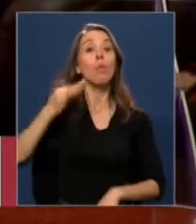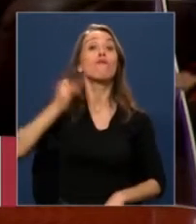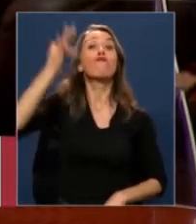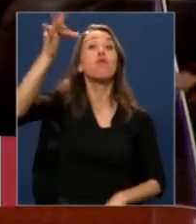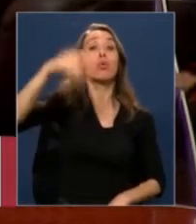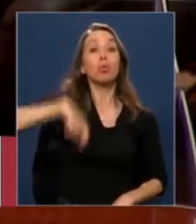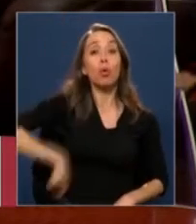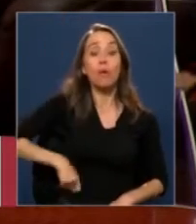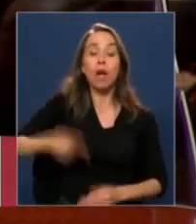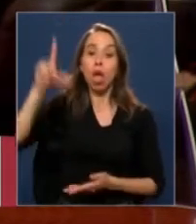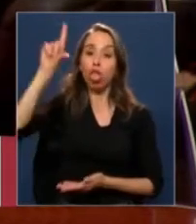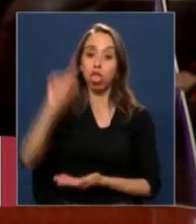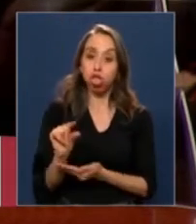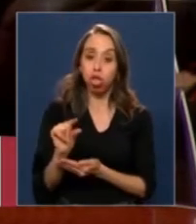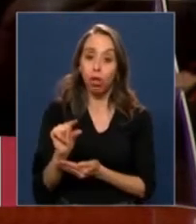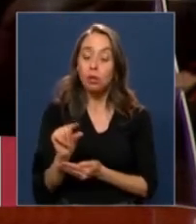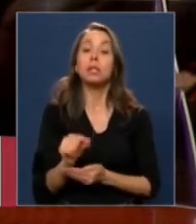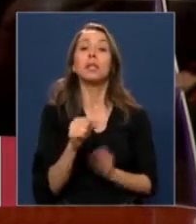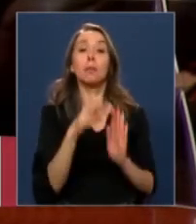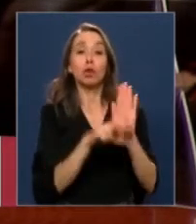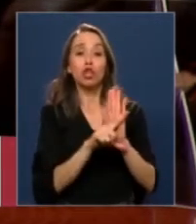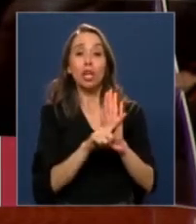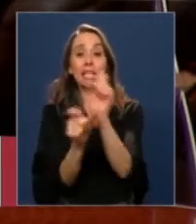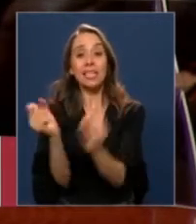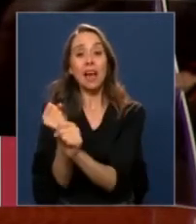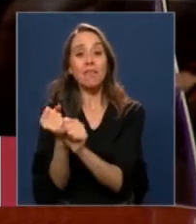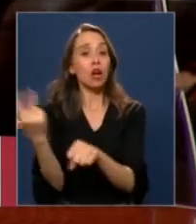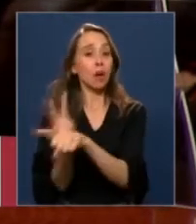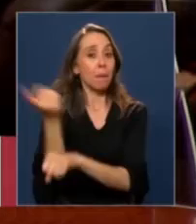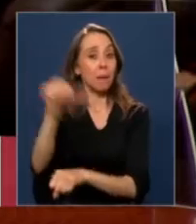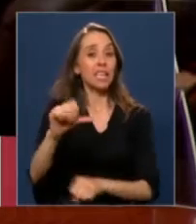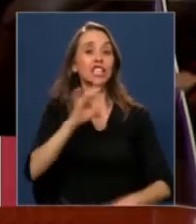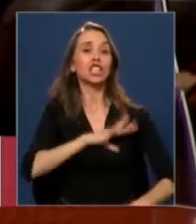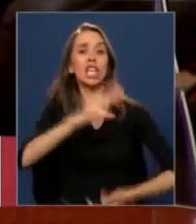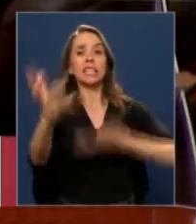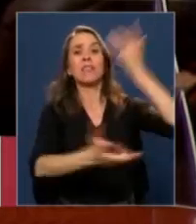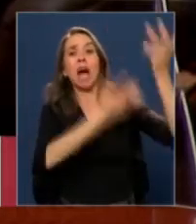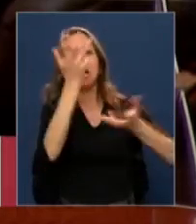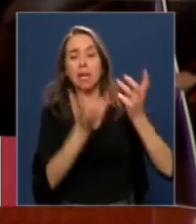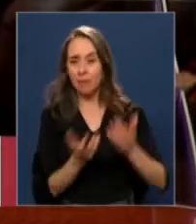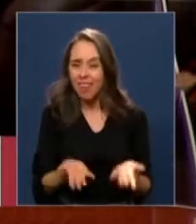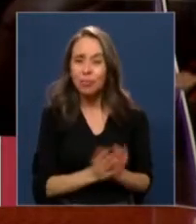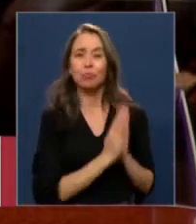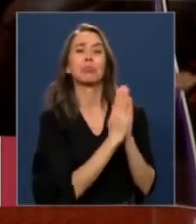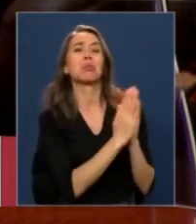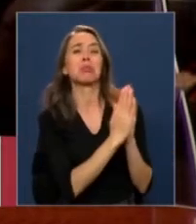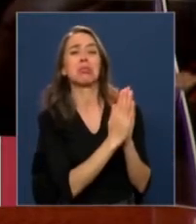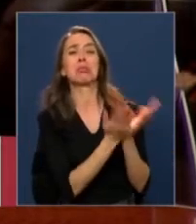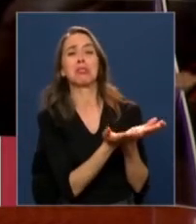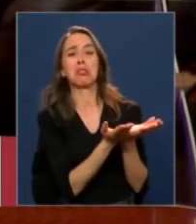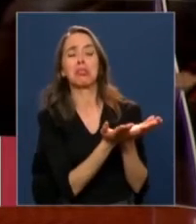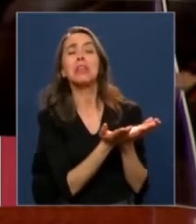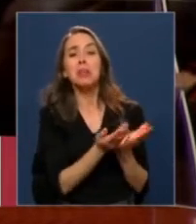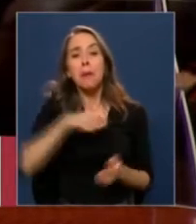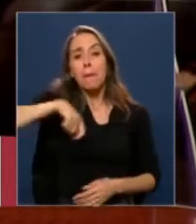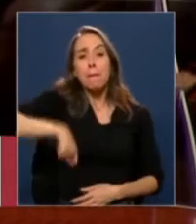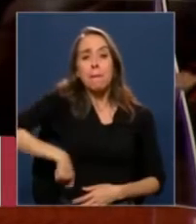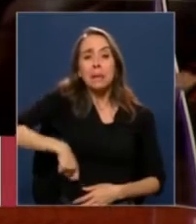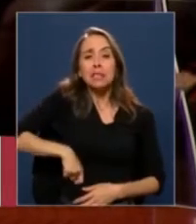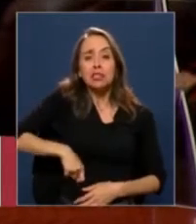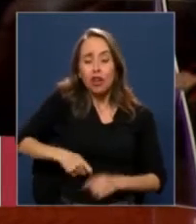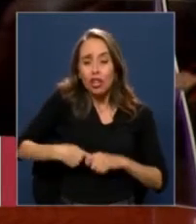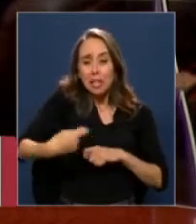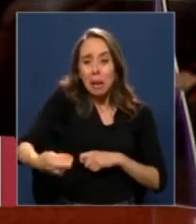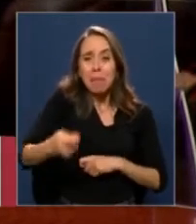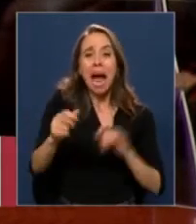las jubilaciones que el proyecto perjudica a los trabajadores que chile se va a incendiar por favor si las pensiones son